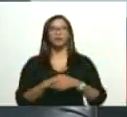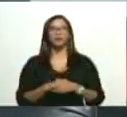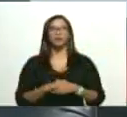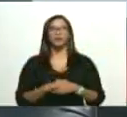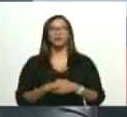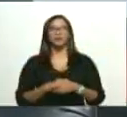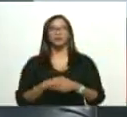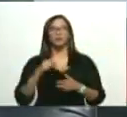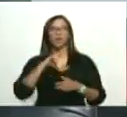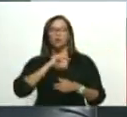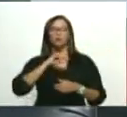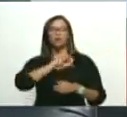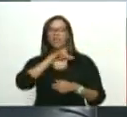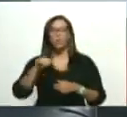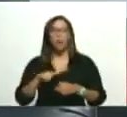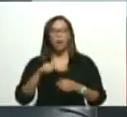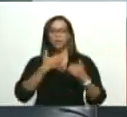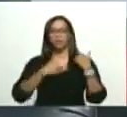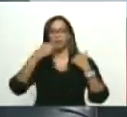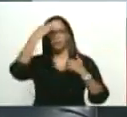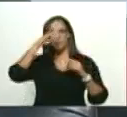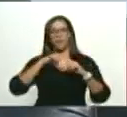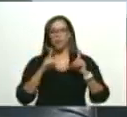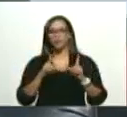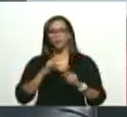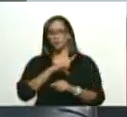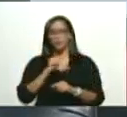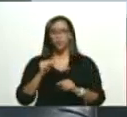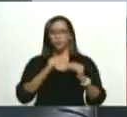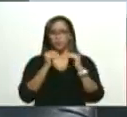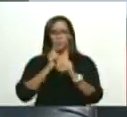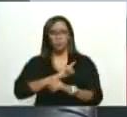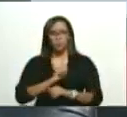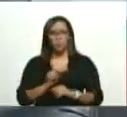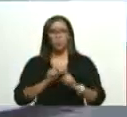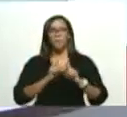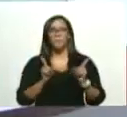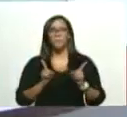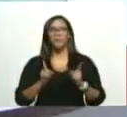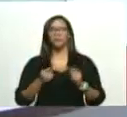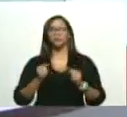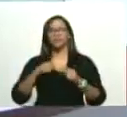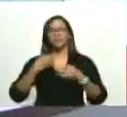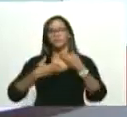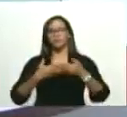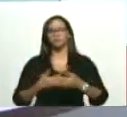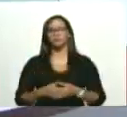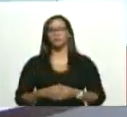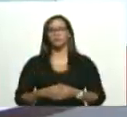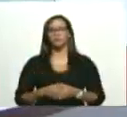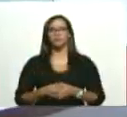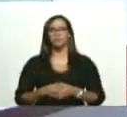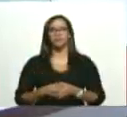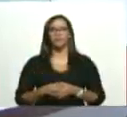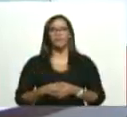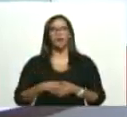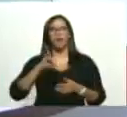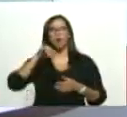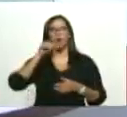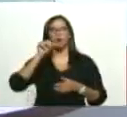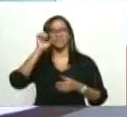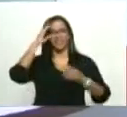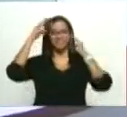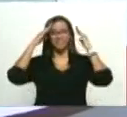Obrador no son la misma cosa, pero también México y Venezuela no son la misma cosa. Nos escribe José Mendoza. Hola, José, ¿cómo